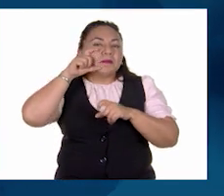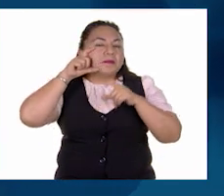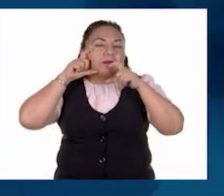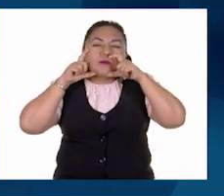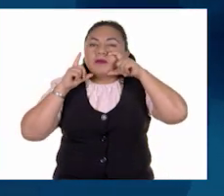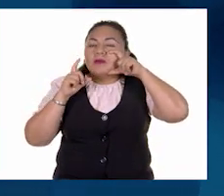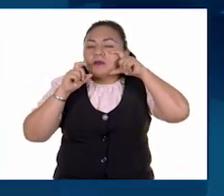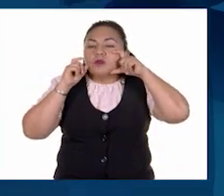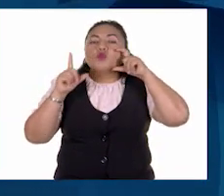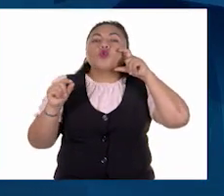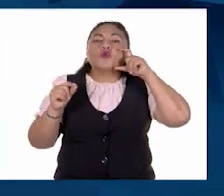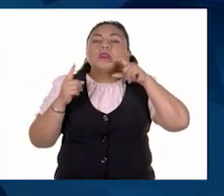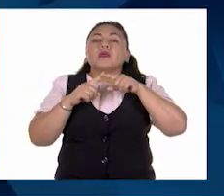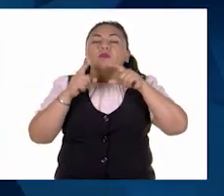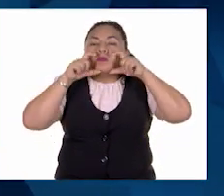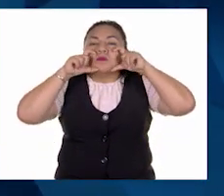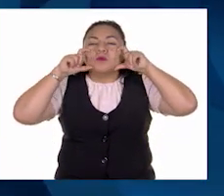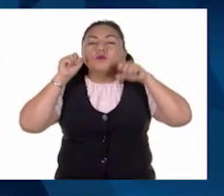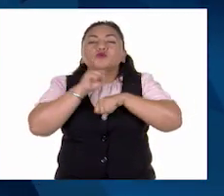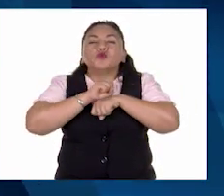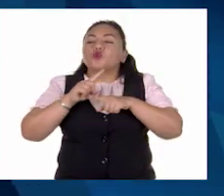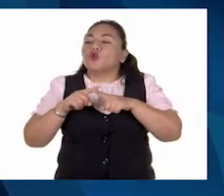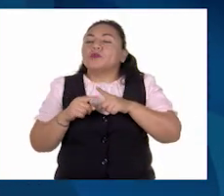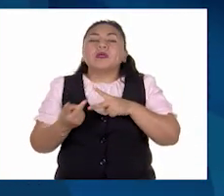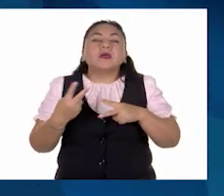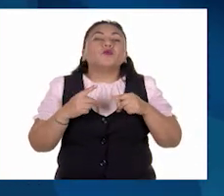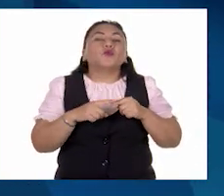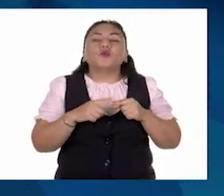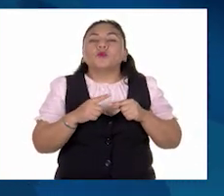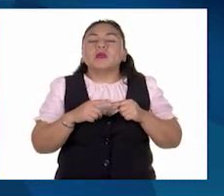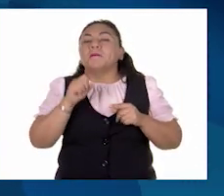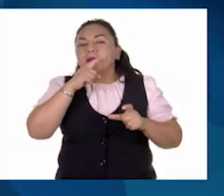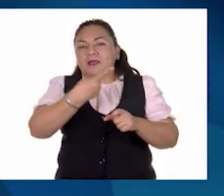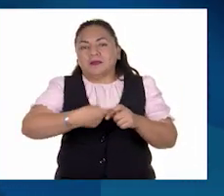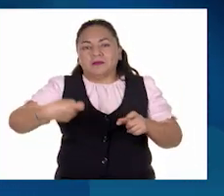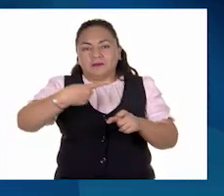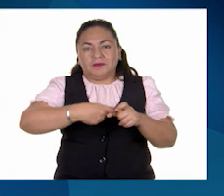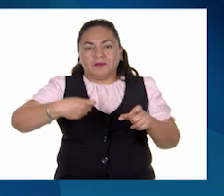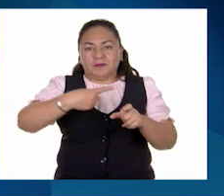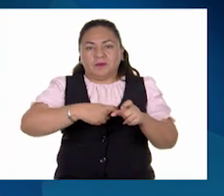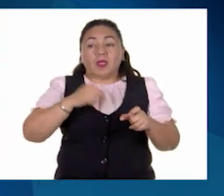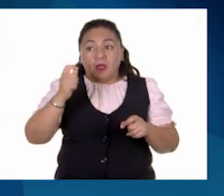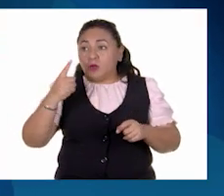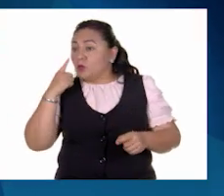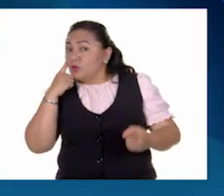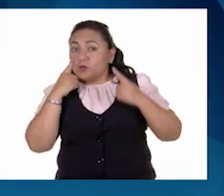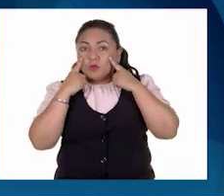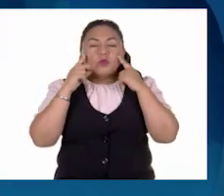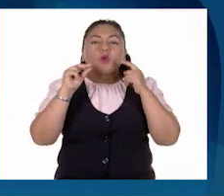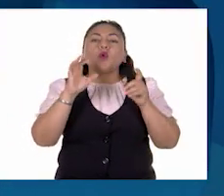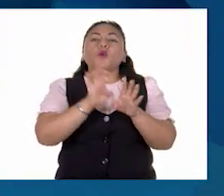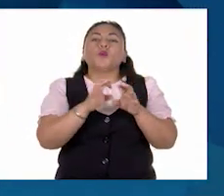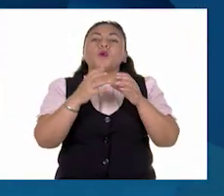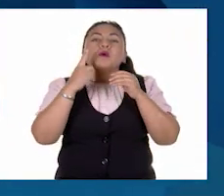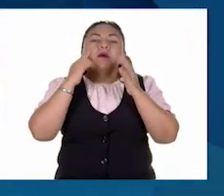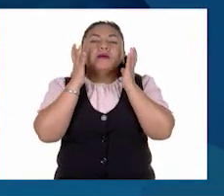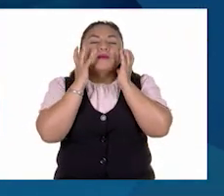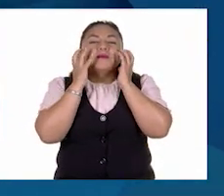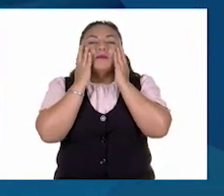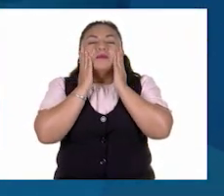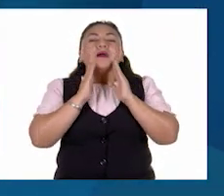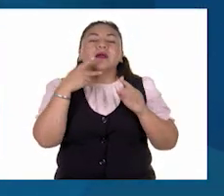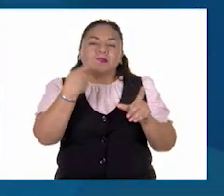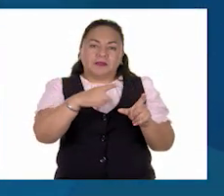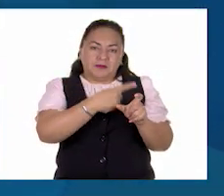de dónde es ese estambre. Por eso está calificando nada más al estambre, no a las dos mejillas. ¿Estamos? Ahora,